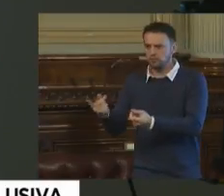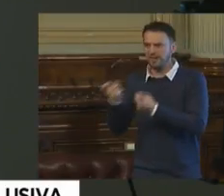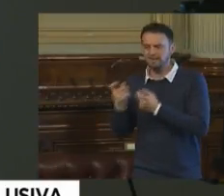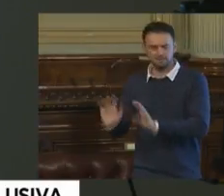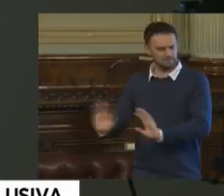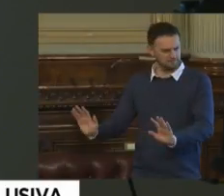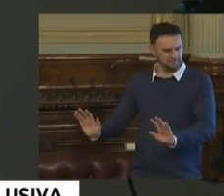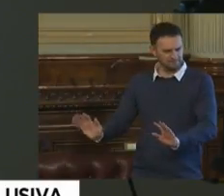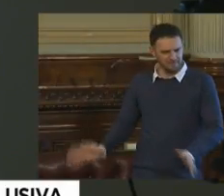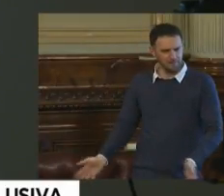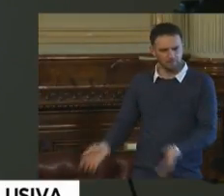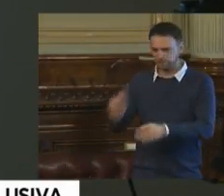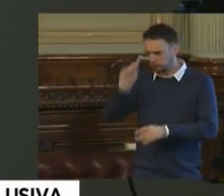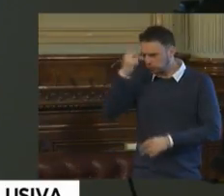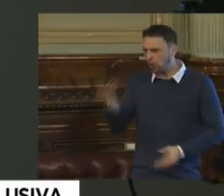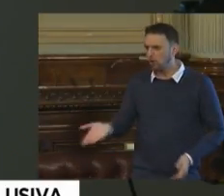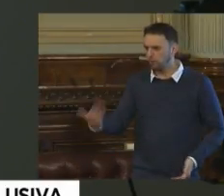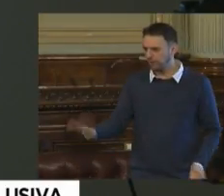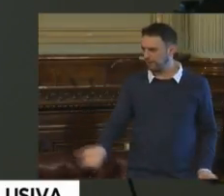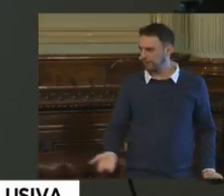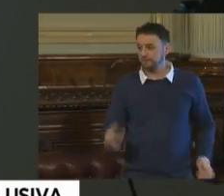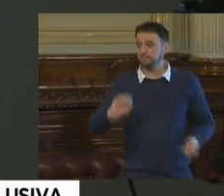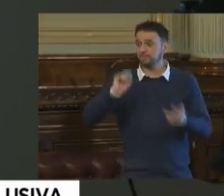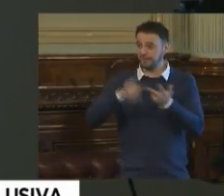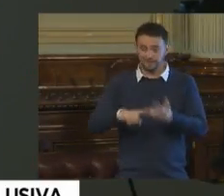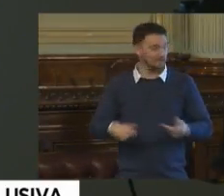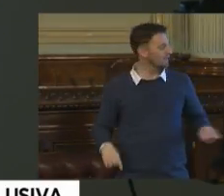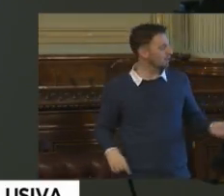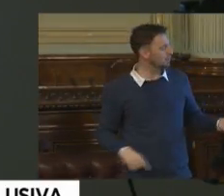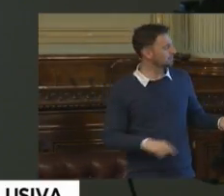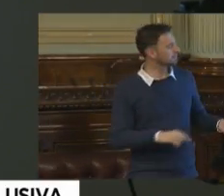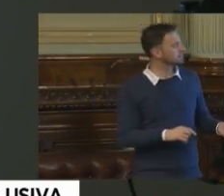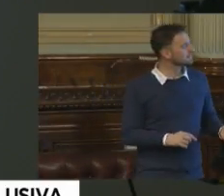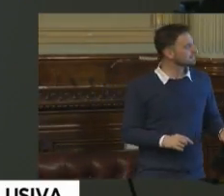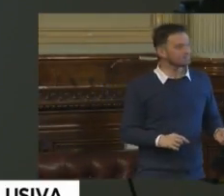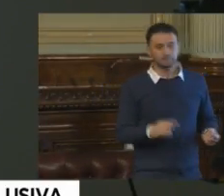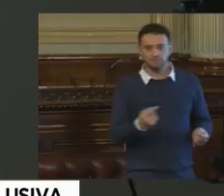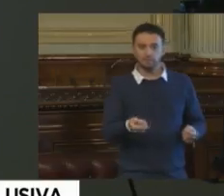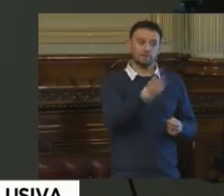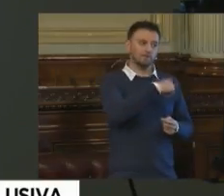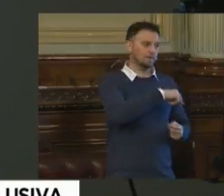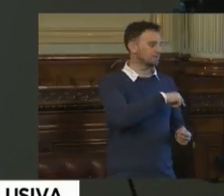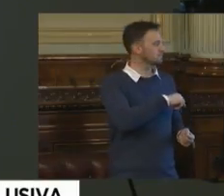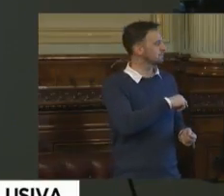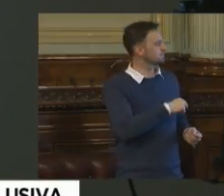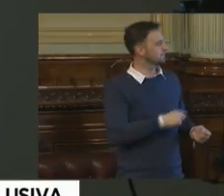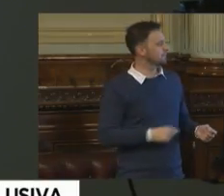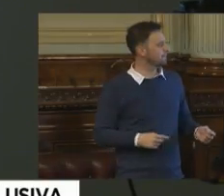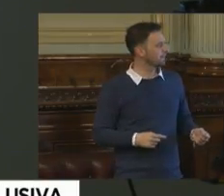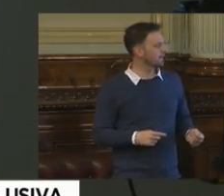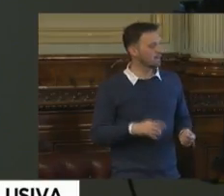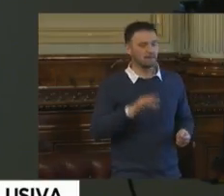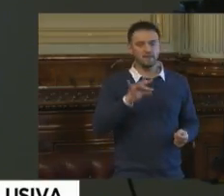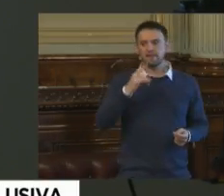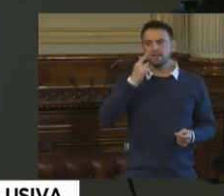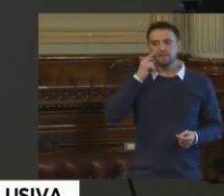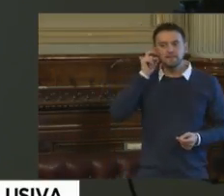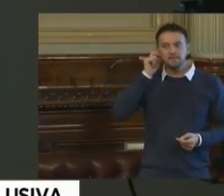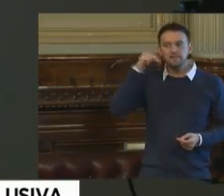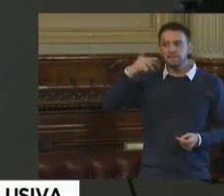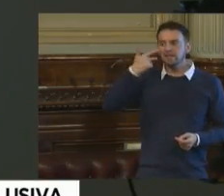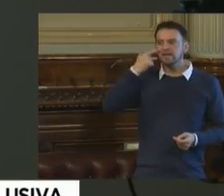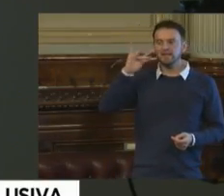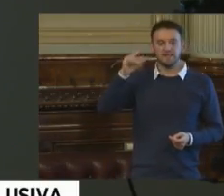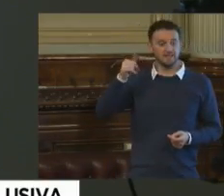impedimos que el otro haga lo que puede hacer por otra parte volvemos para atrás todavía estamos en el anterior el